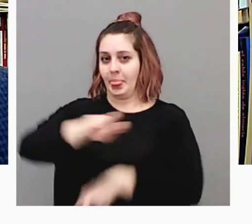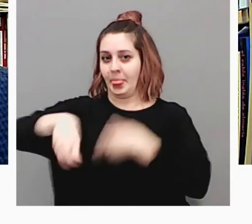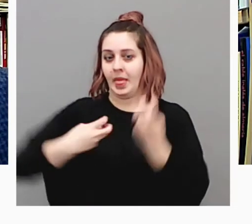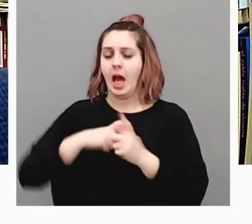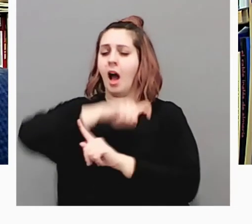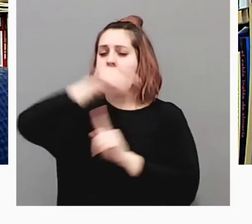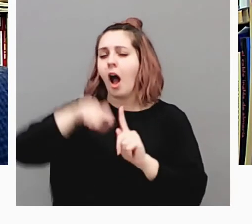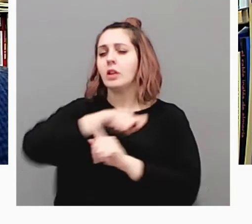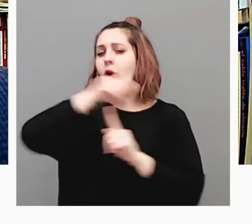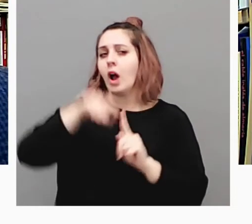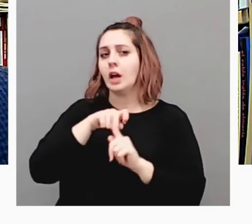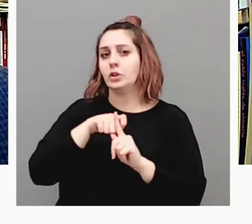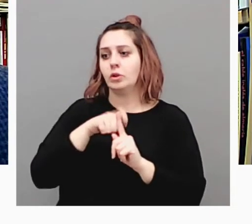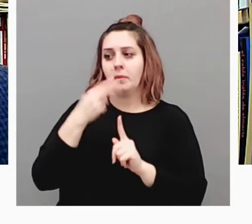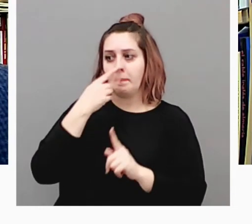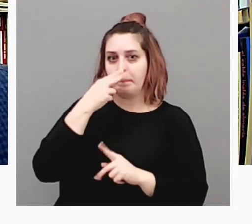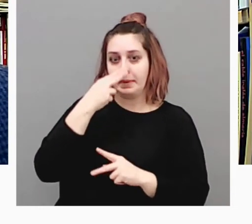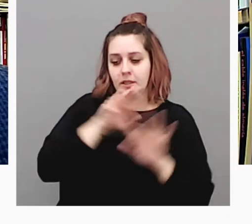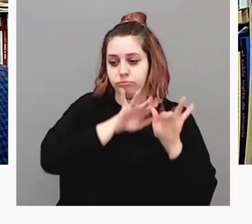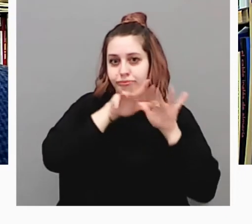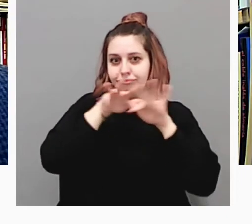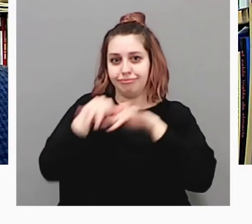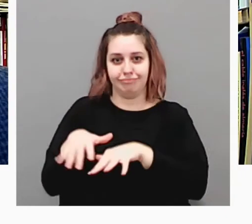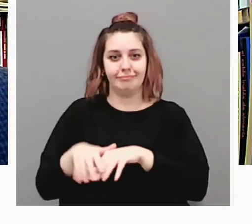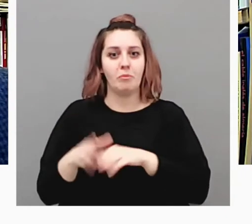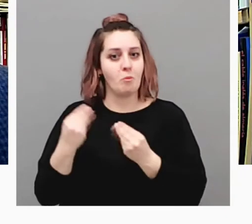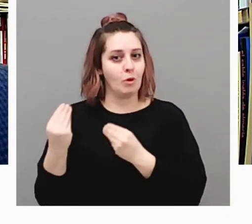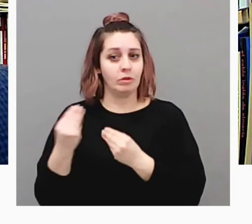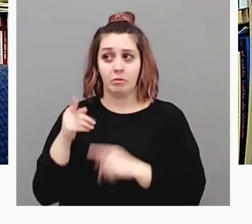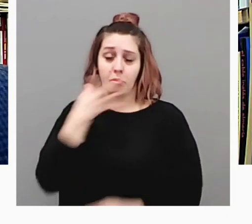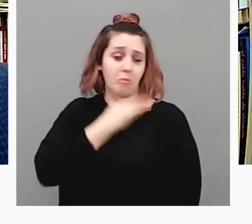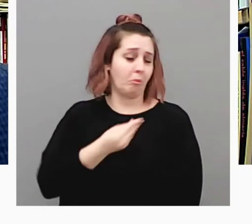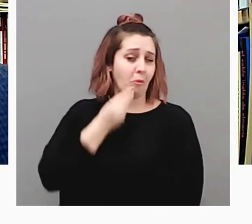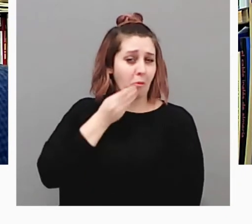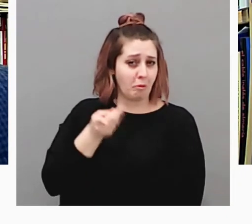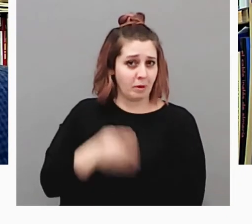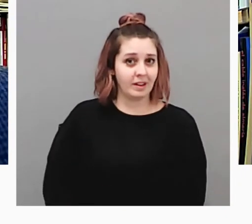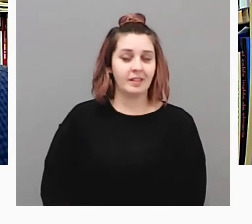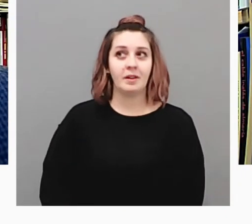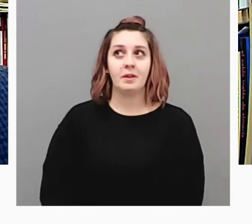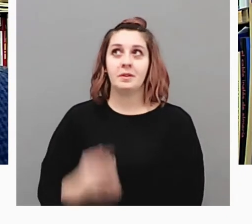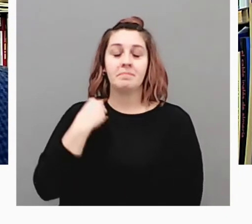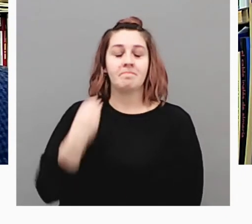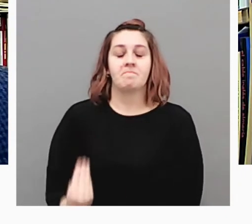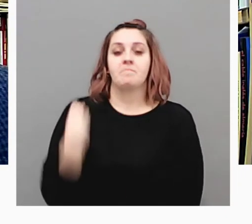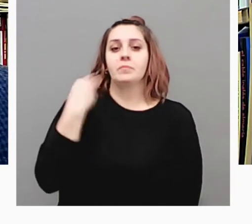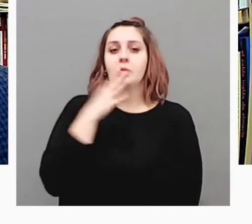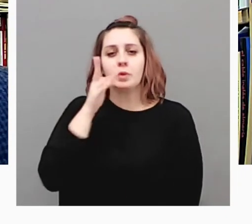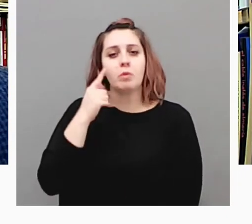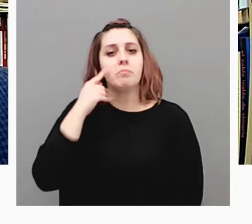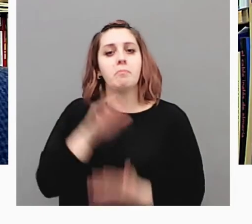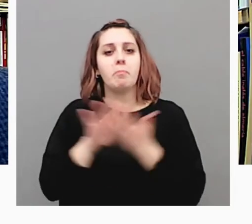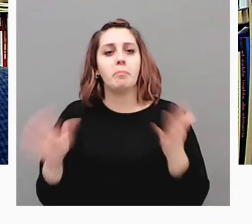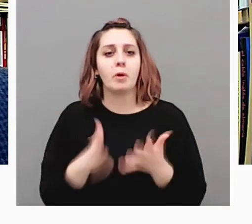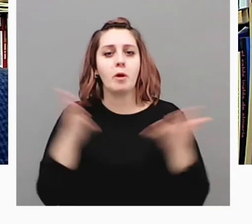años pues muchísimos visitantes. Realmente es bellísimo. Me ha llamado mucho la atención que lo he visto promocionarse en